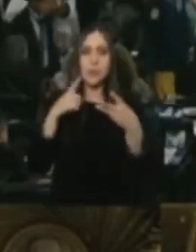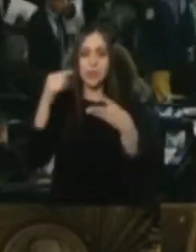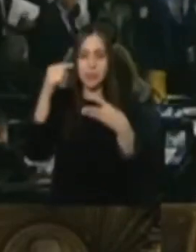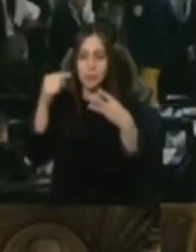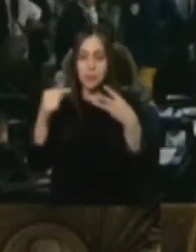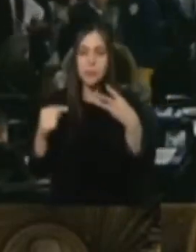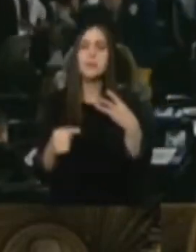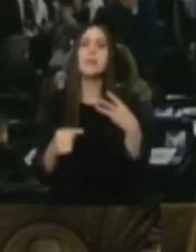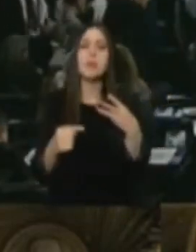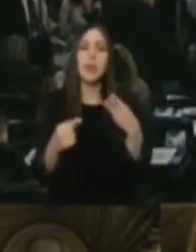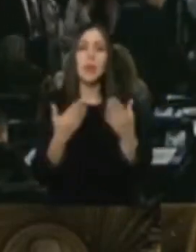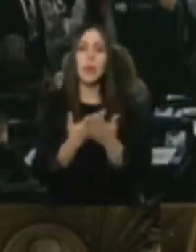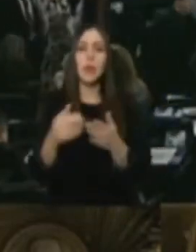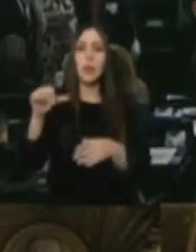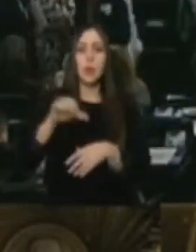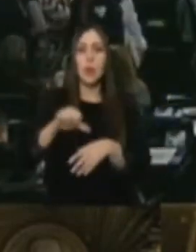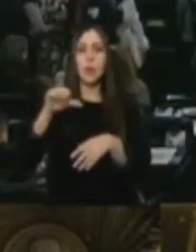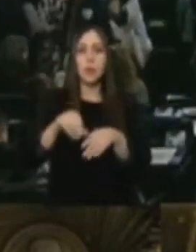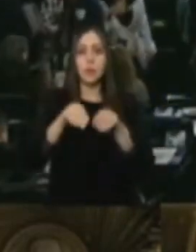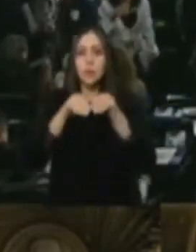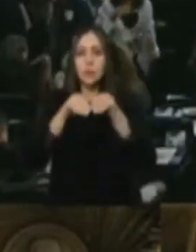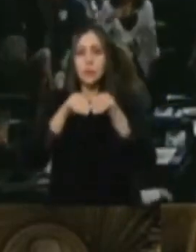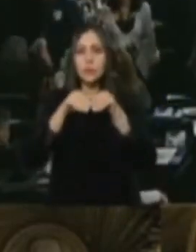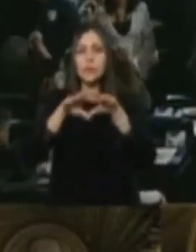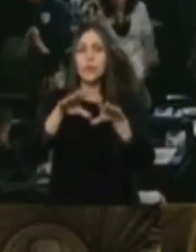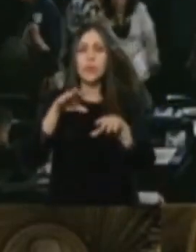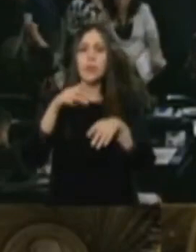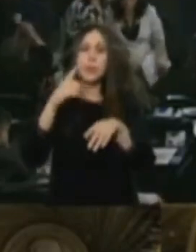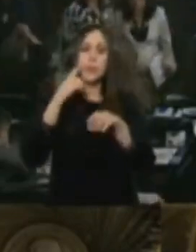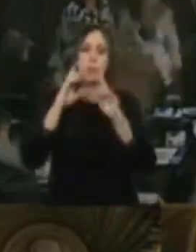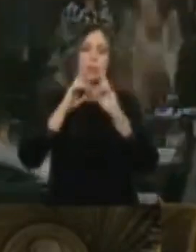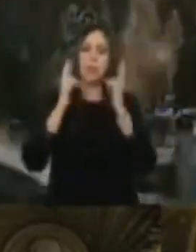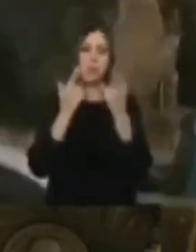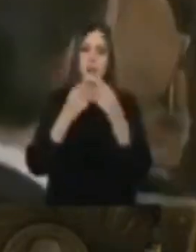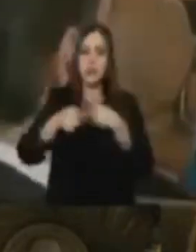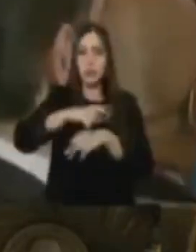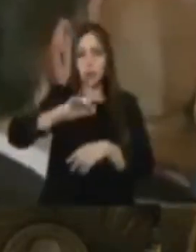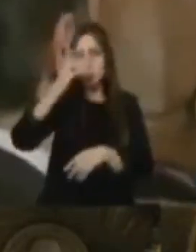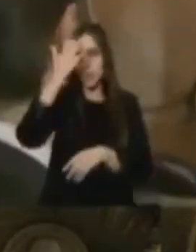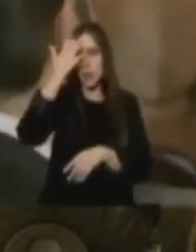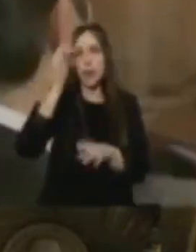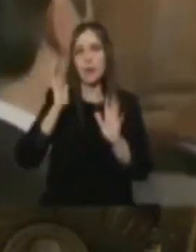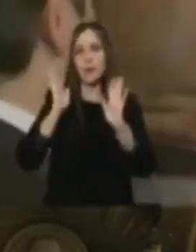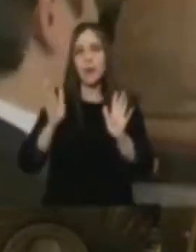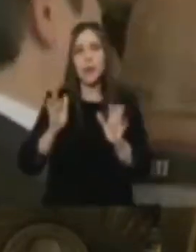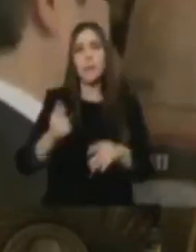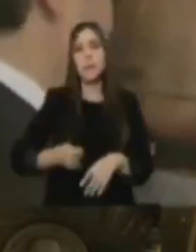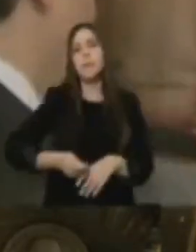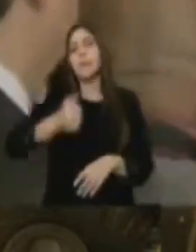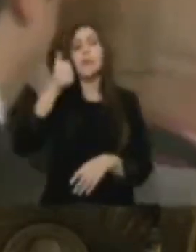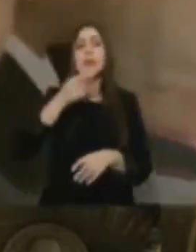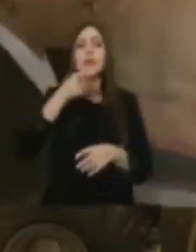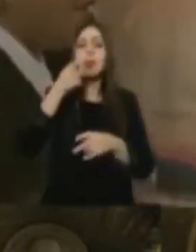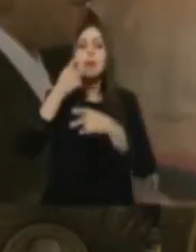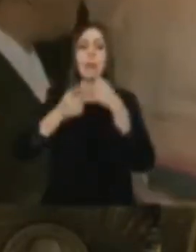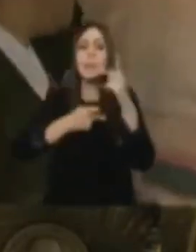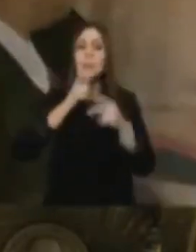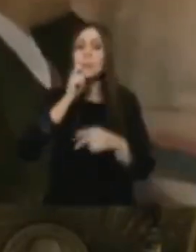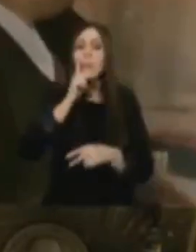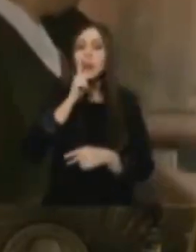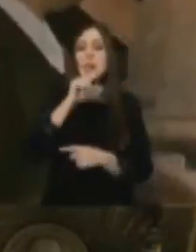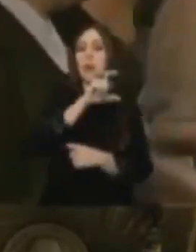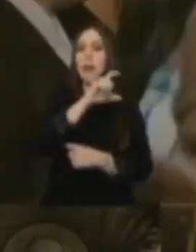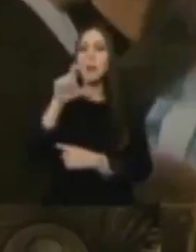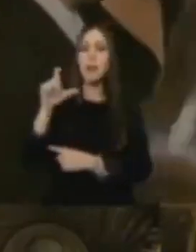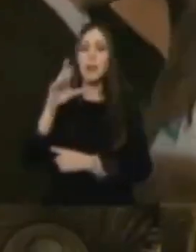que, como usted bien sabe y conoce, se estará escuchando, por supuesto, la proclama de don Belisario